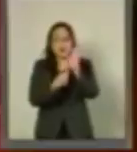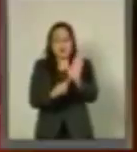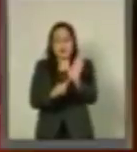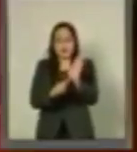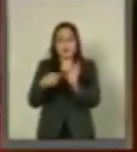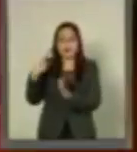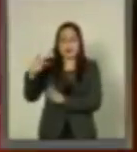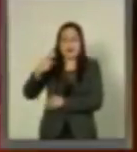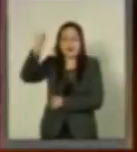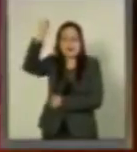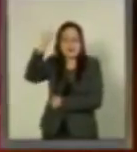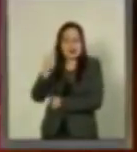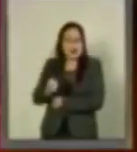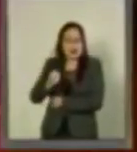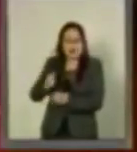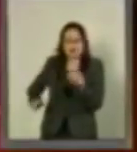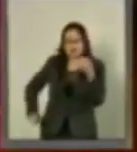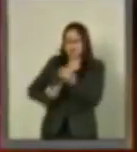en Sinaloa lastimó mucho.